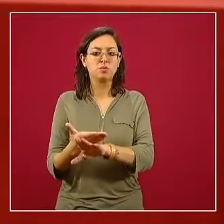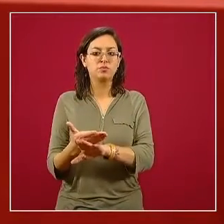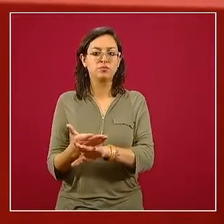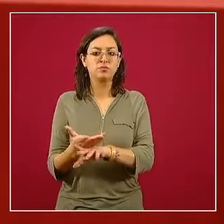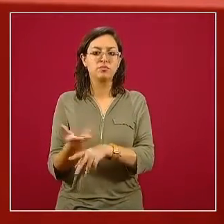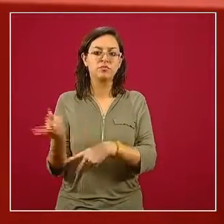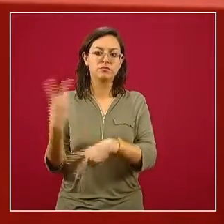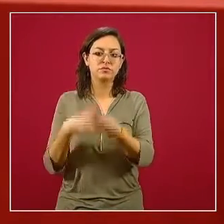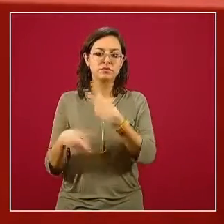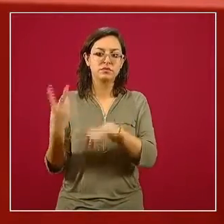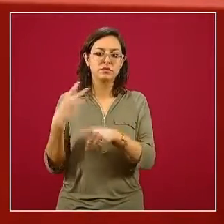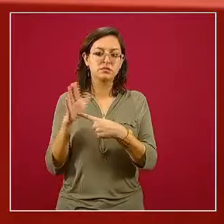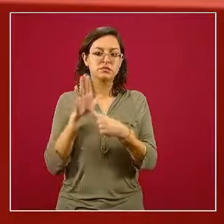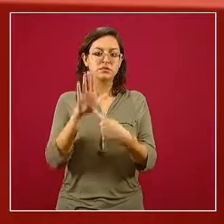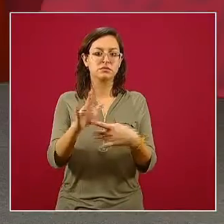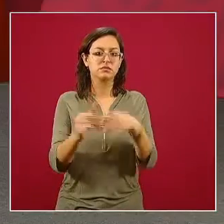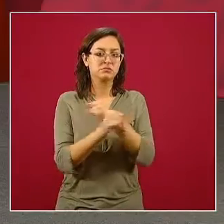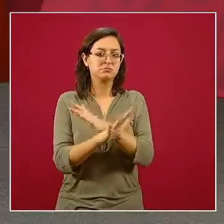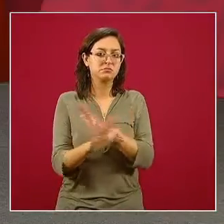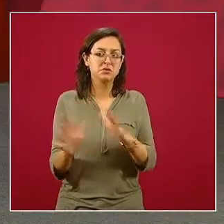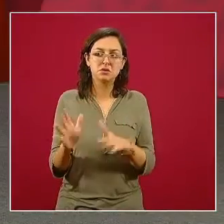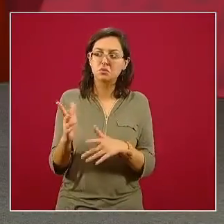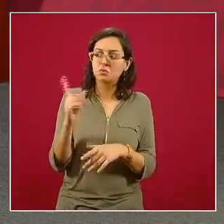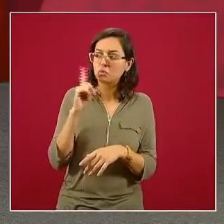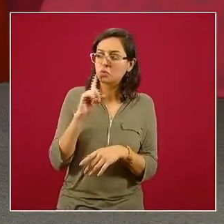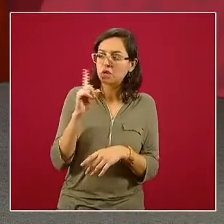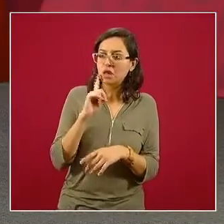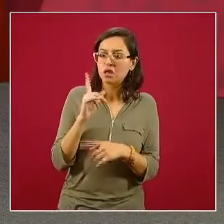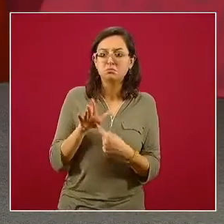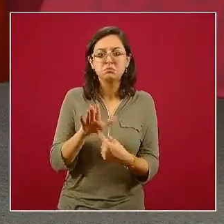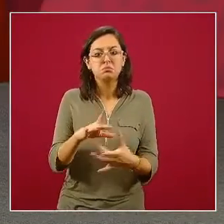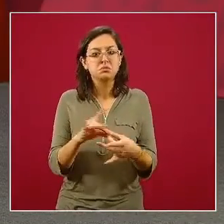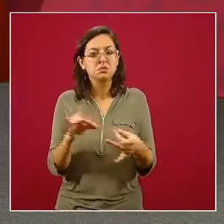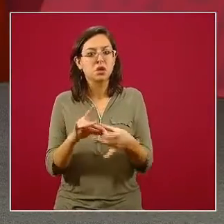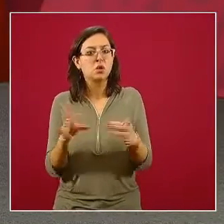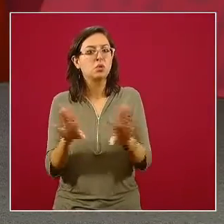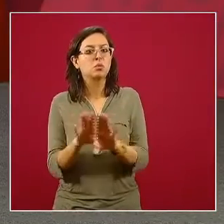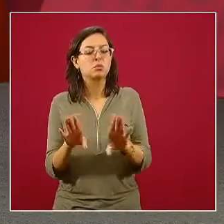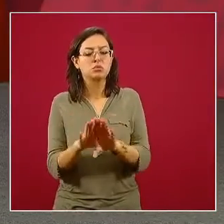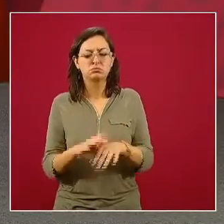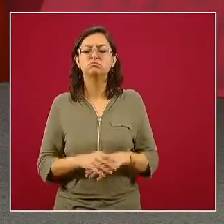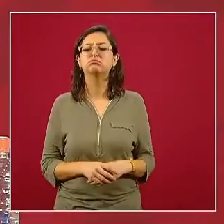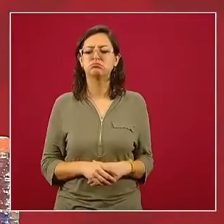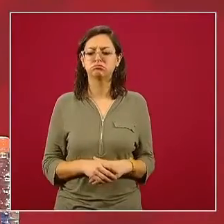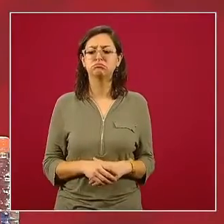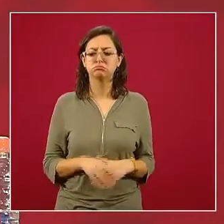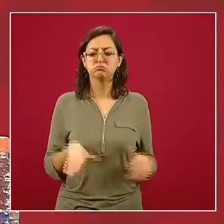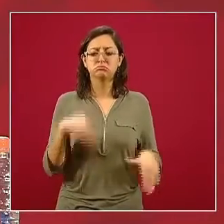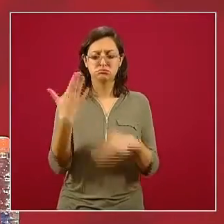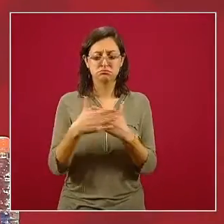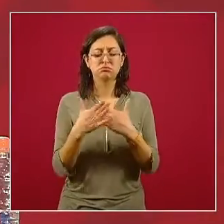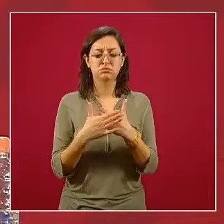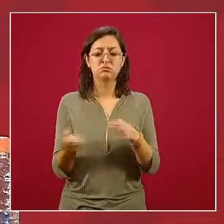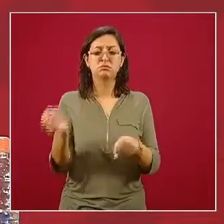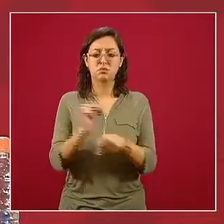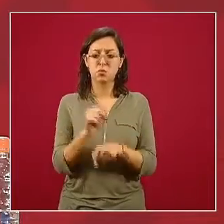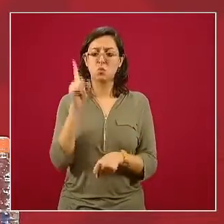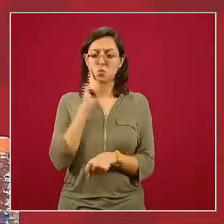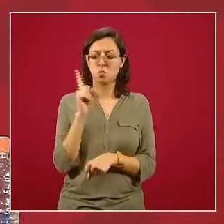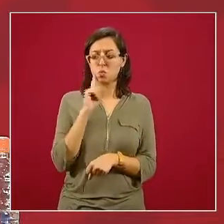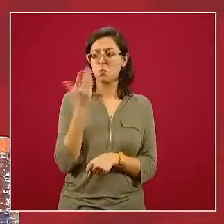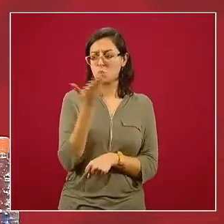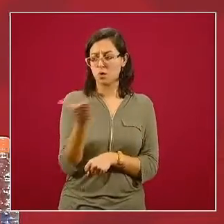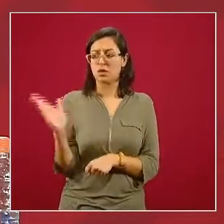venir las expertas. Muchísimas gracias. Cómo no, muchas gracias, Lisbeth. Sí, las expertas van a venir la próxima semana y